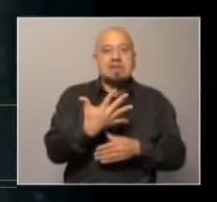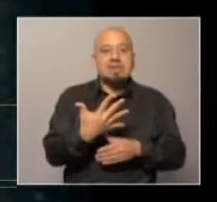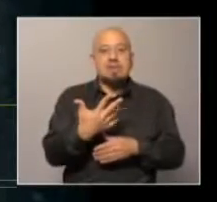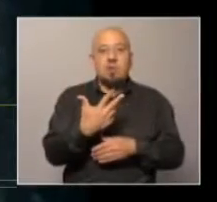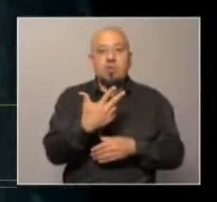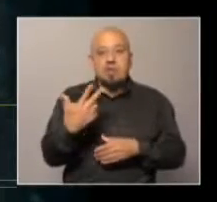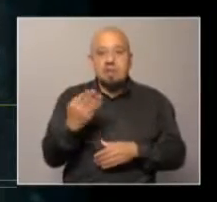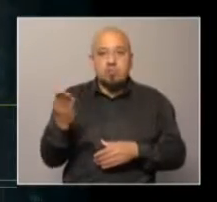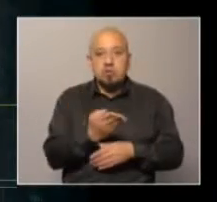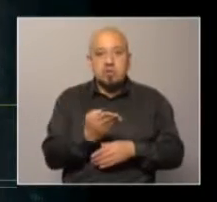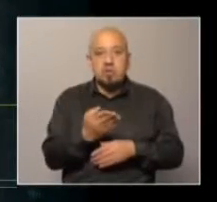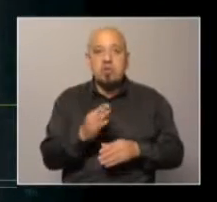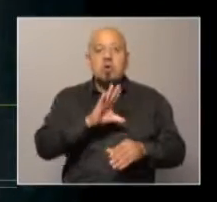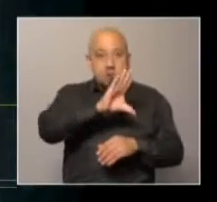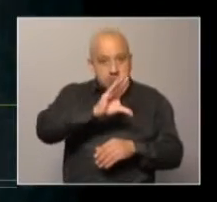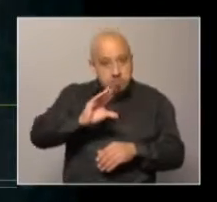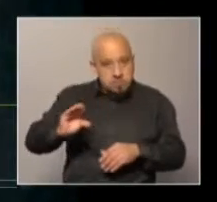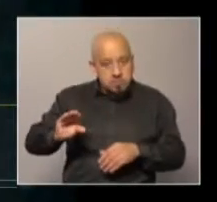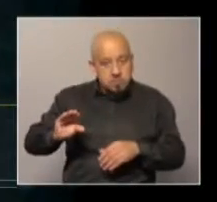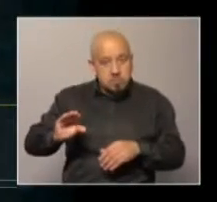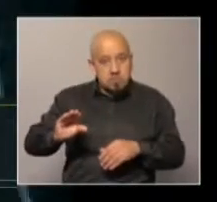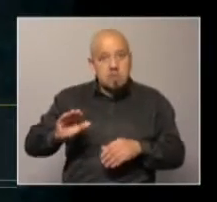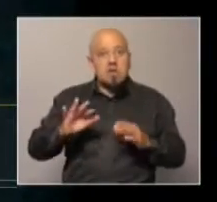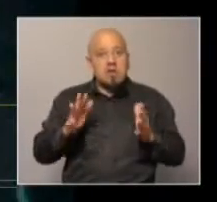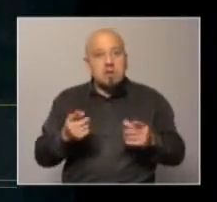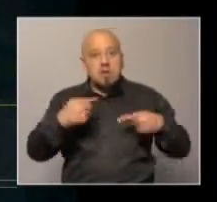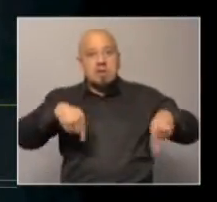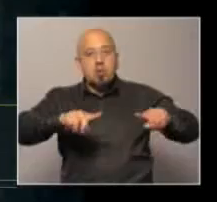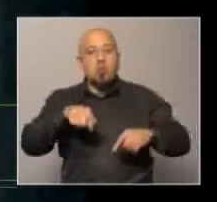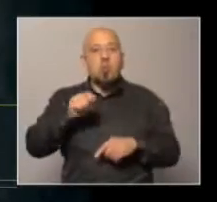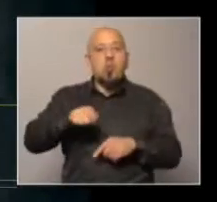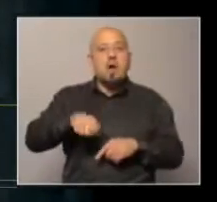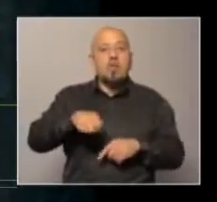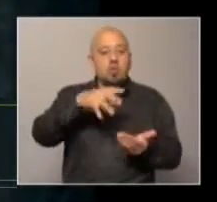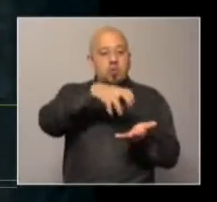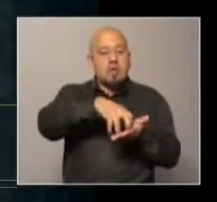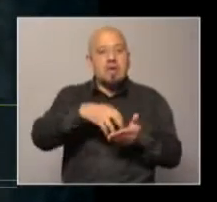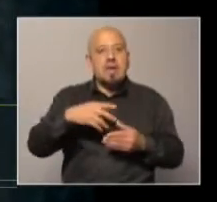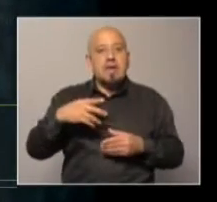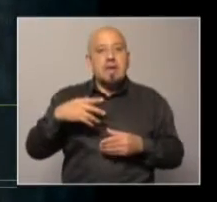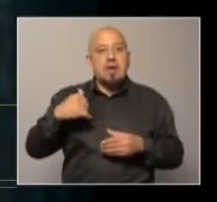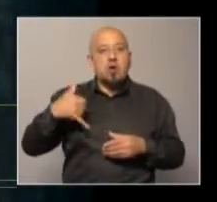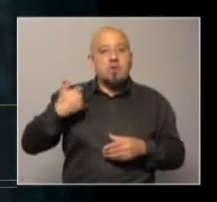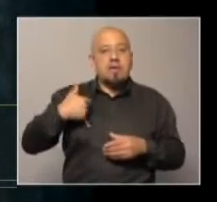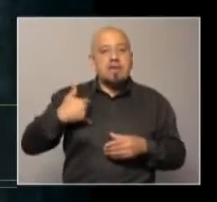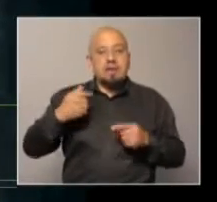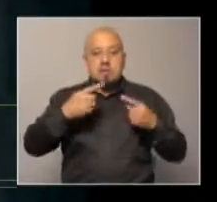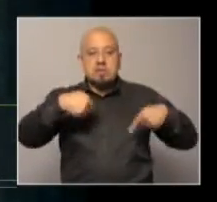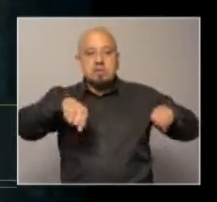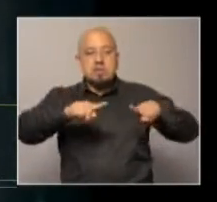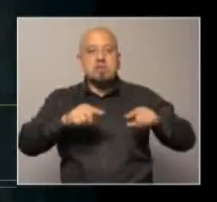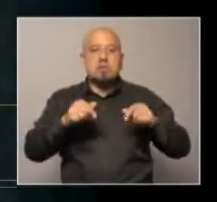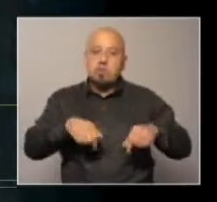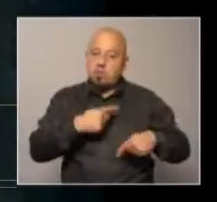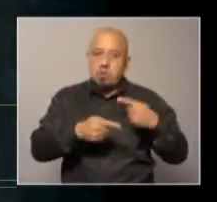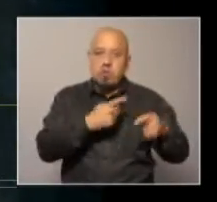53% de las infracciones penales y de la reducción a la mitad de los juzgados adolescentes, esta población sigue en la mira. Por eso, hoy en La